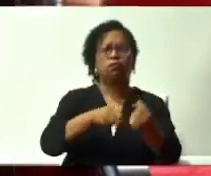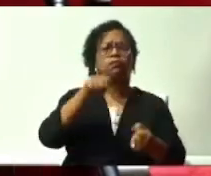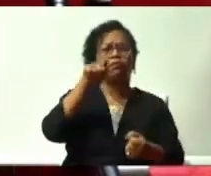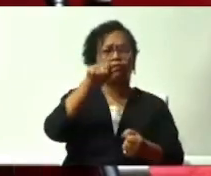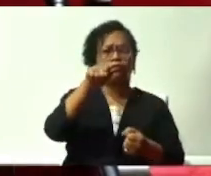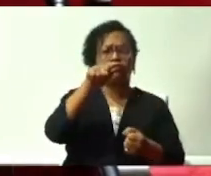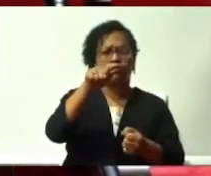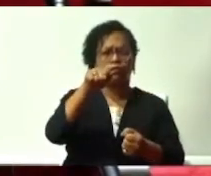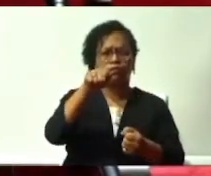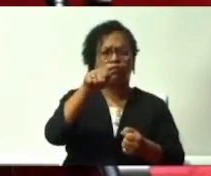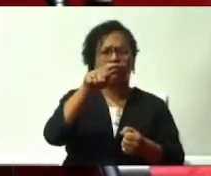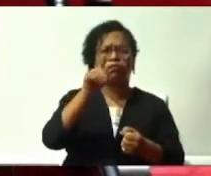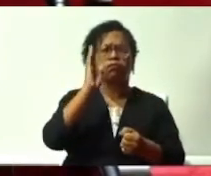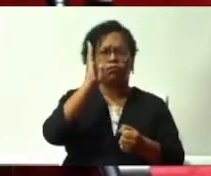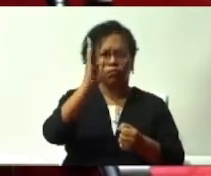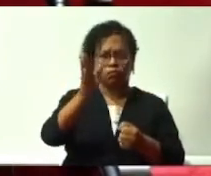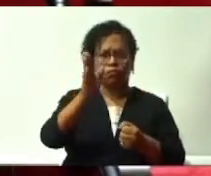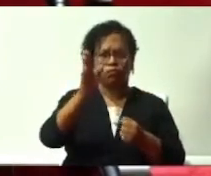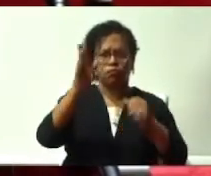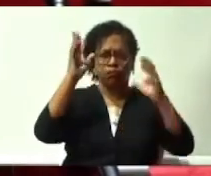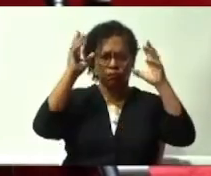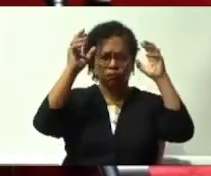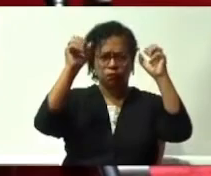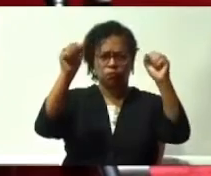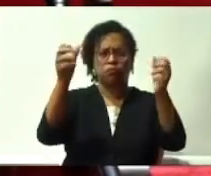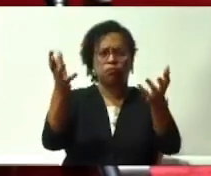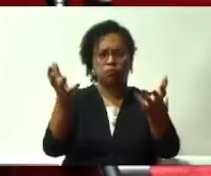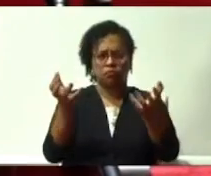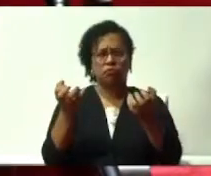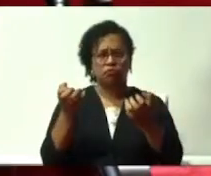como lo hicimos en el